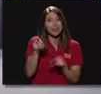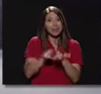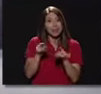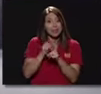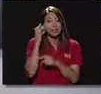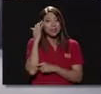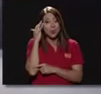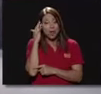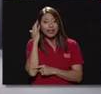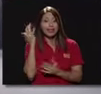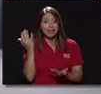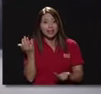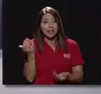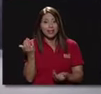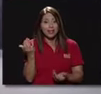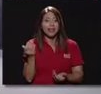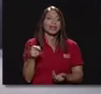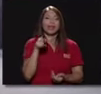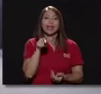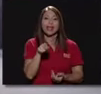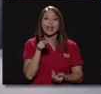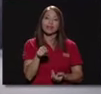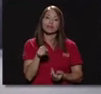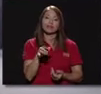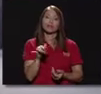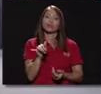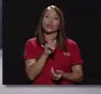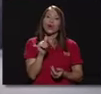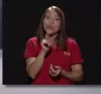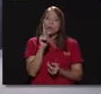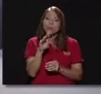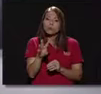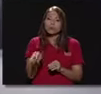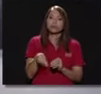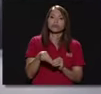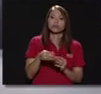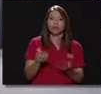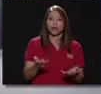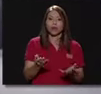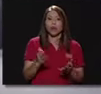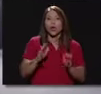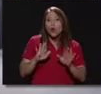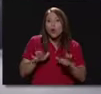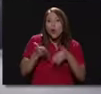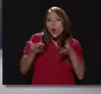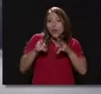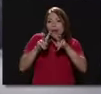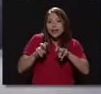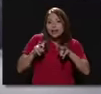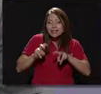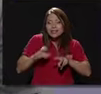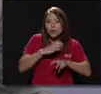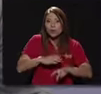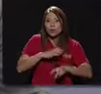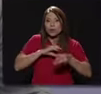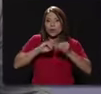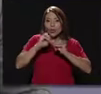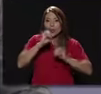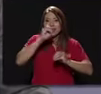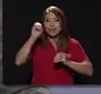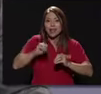preocupante. Gracias, es como un comentario ahí al margen también sobre cómo analizar el comportamiento de la tasa de